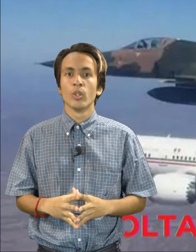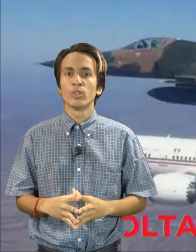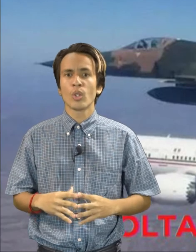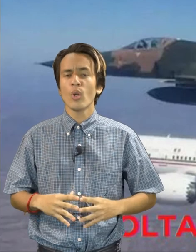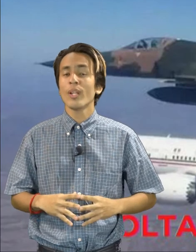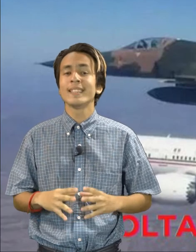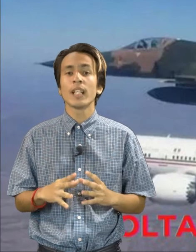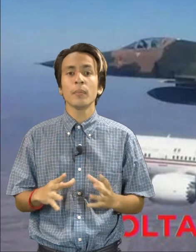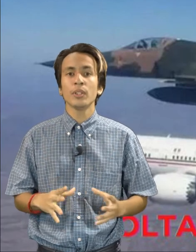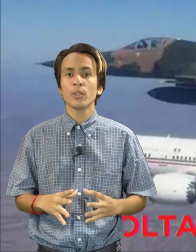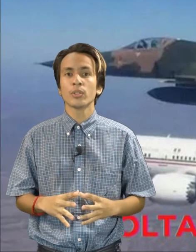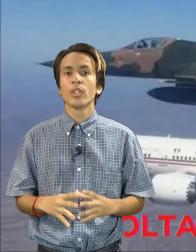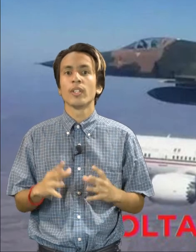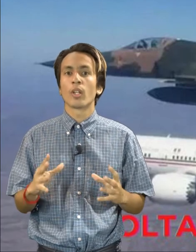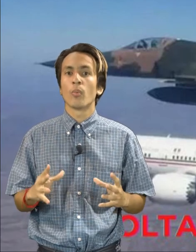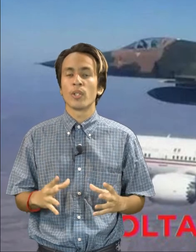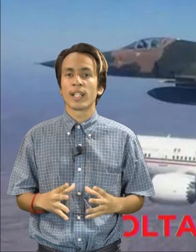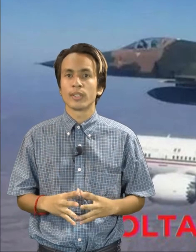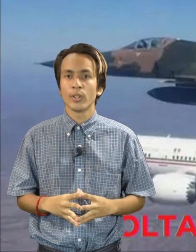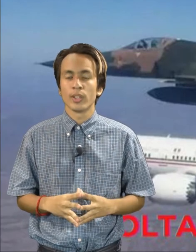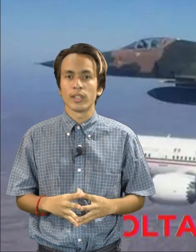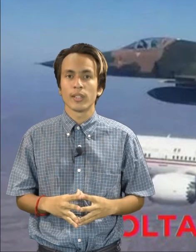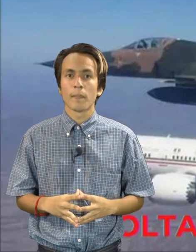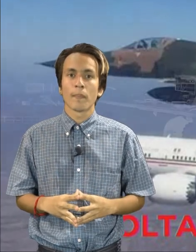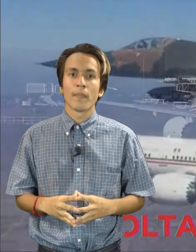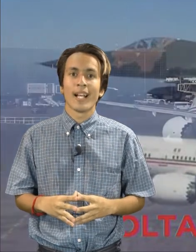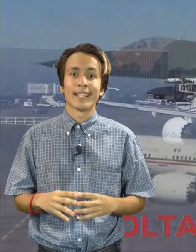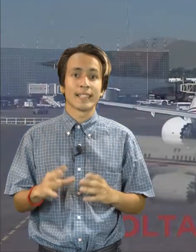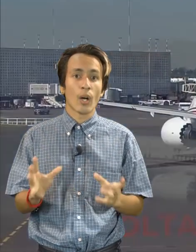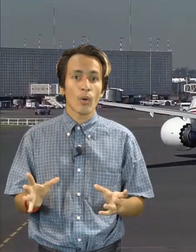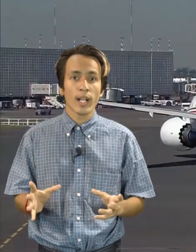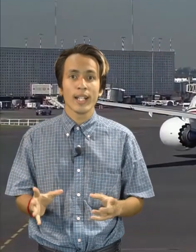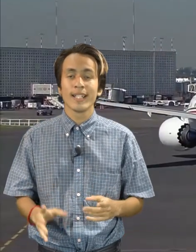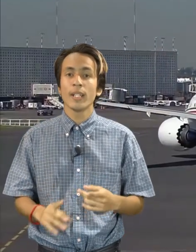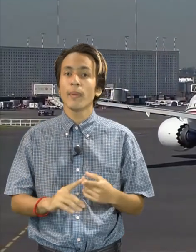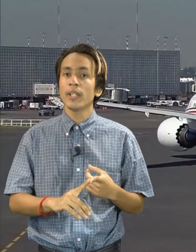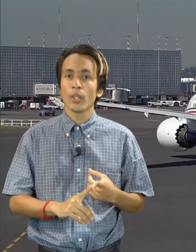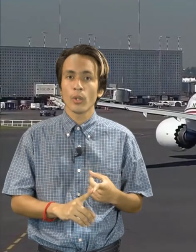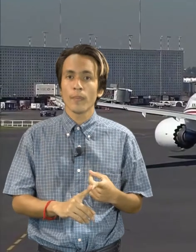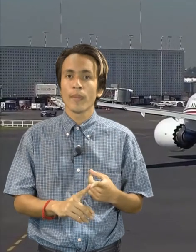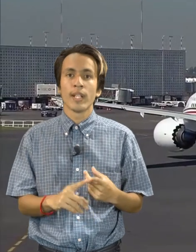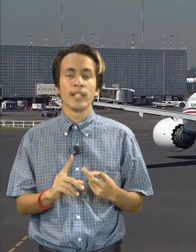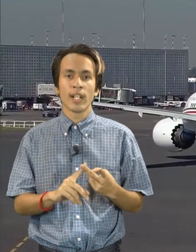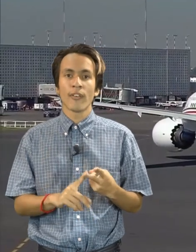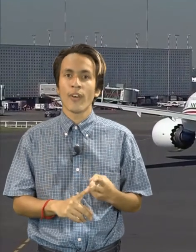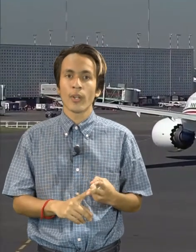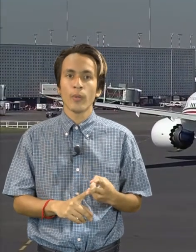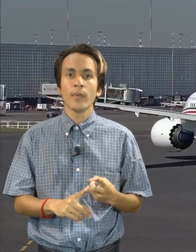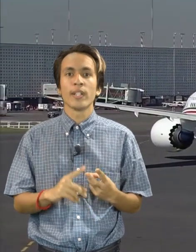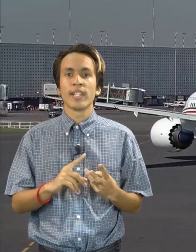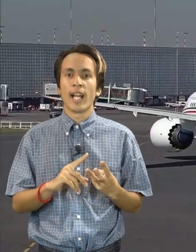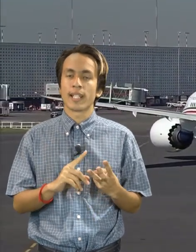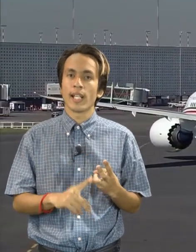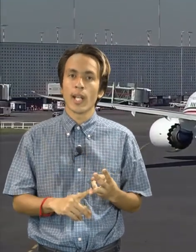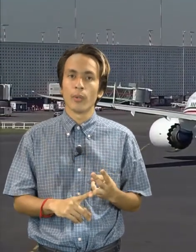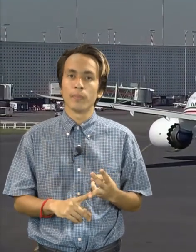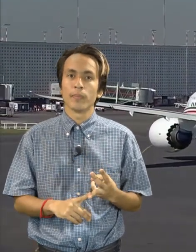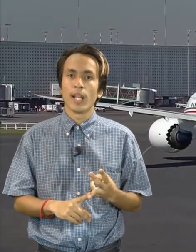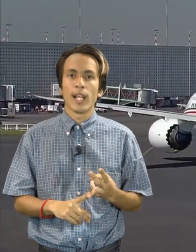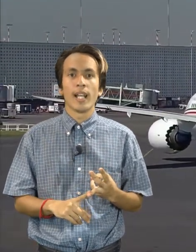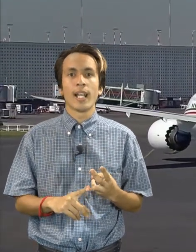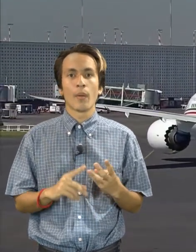TP-01, solo en servicios de comunicaciones. Hasta ahora, ni vendido, ni rifado, ni